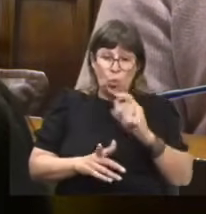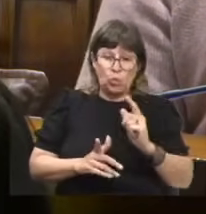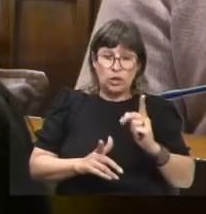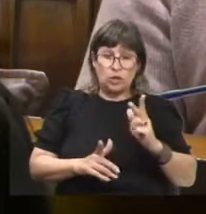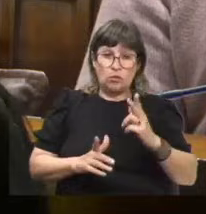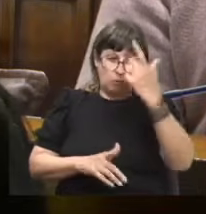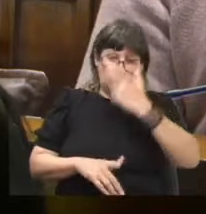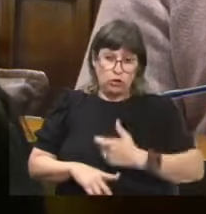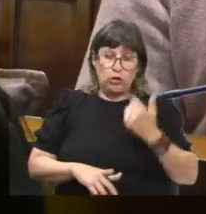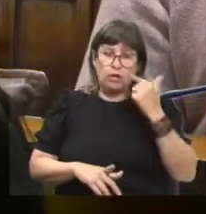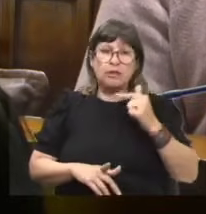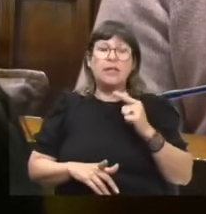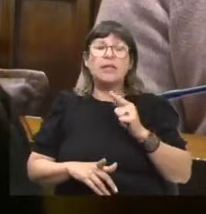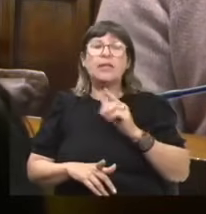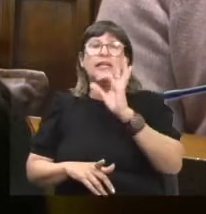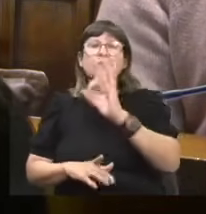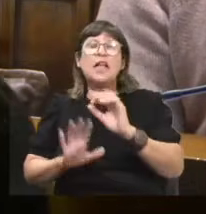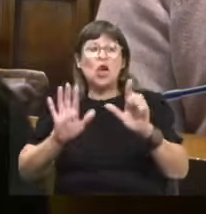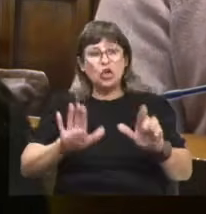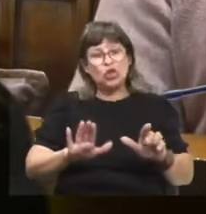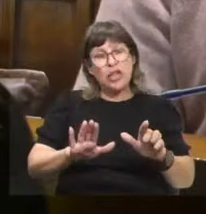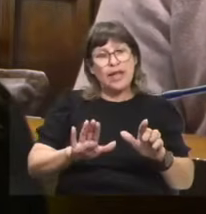número